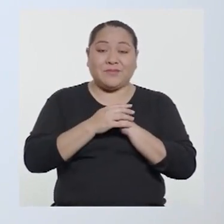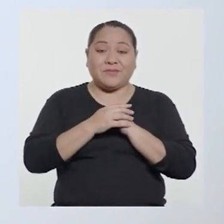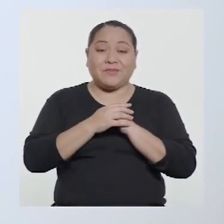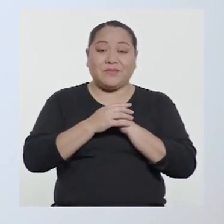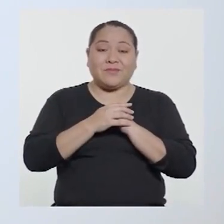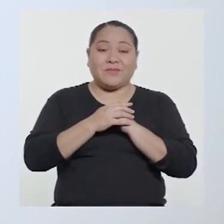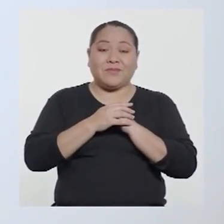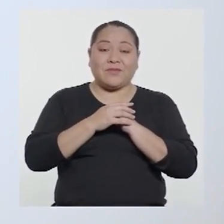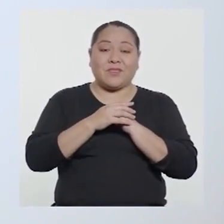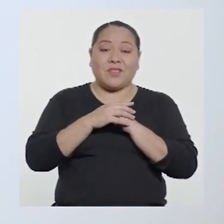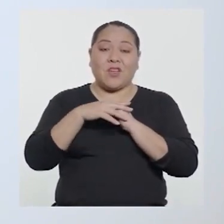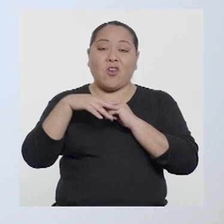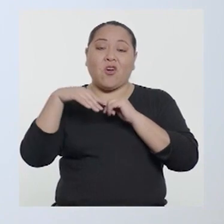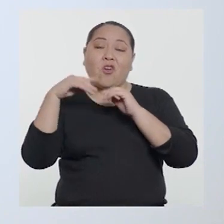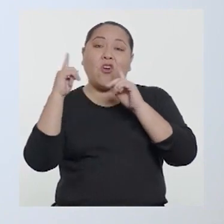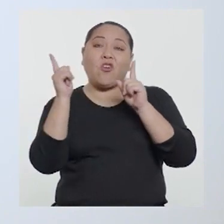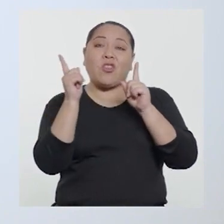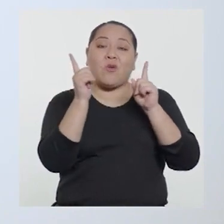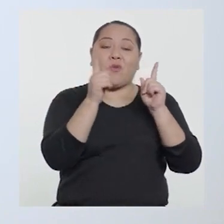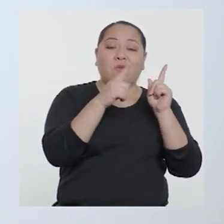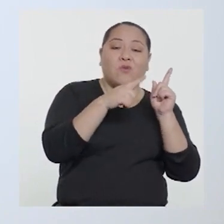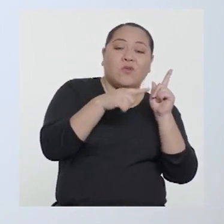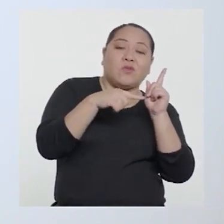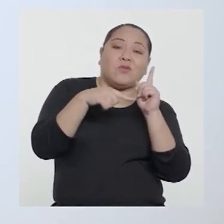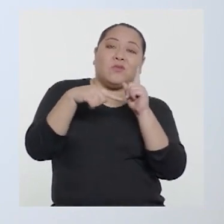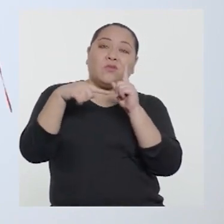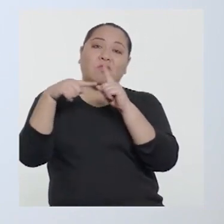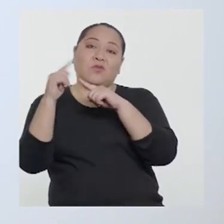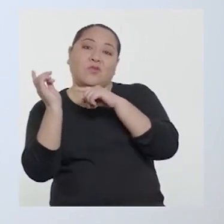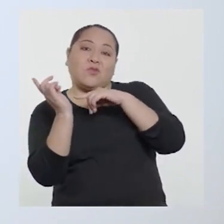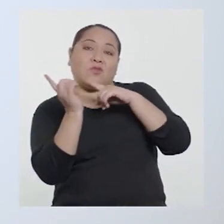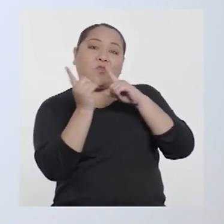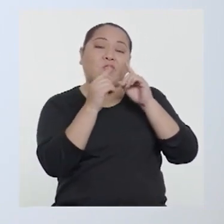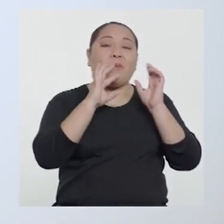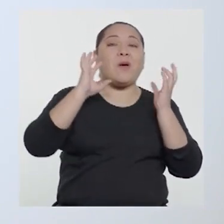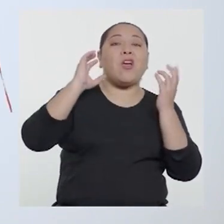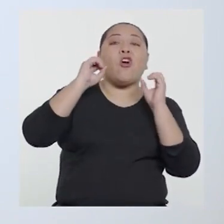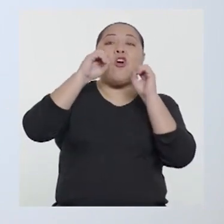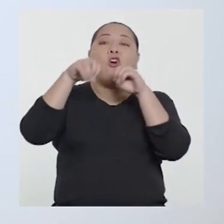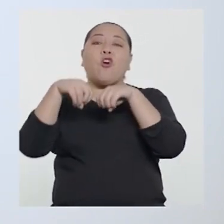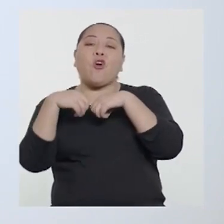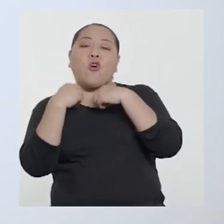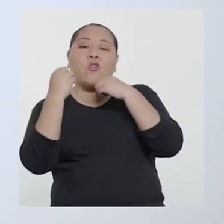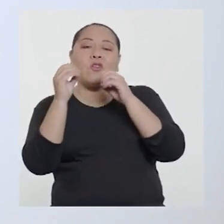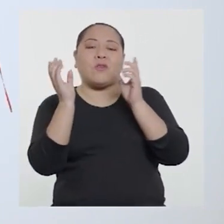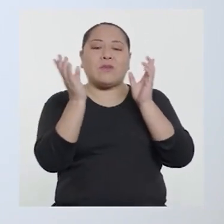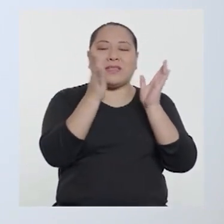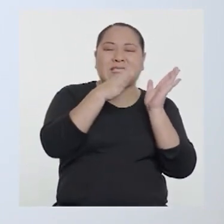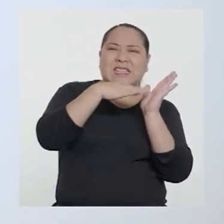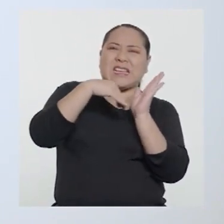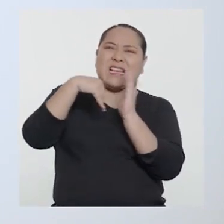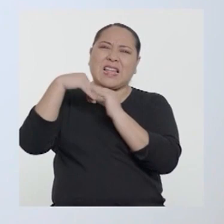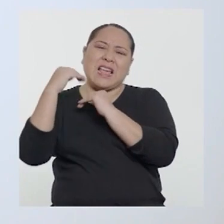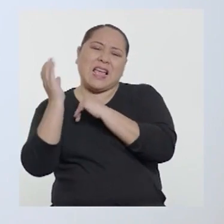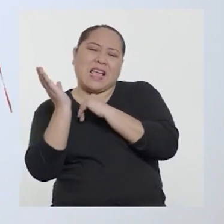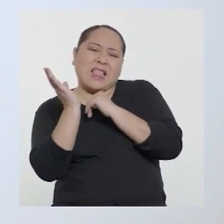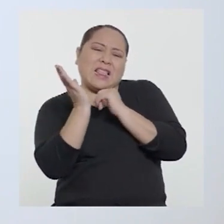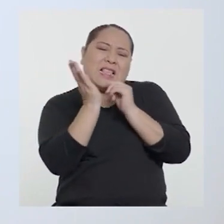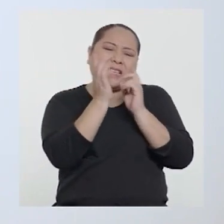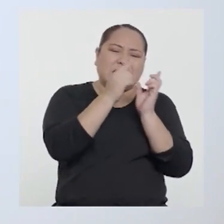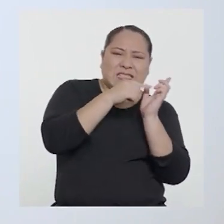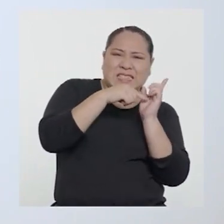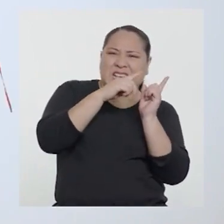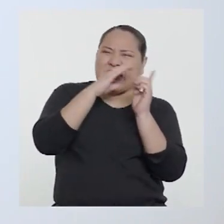y ondeamos los brazos como si formáramos olas cada vez más grandes y